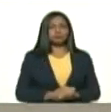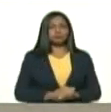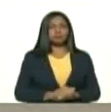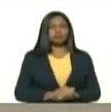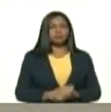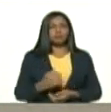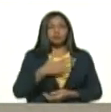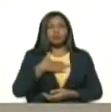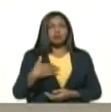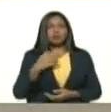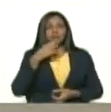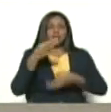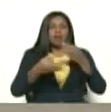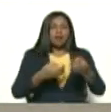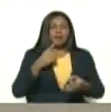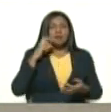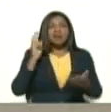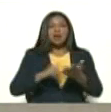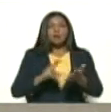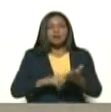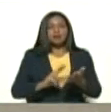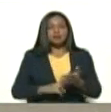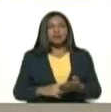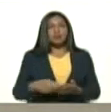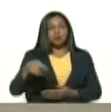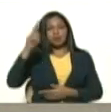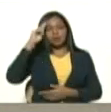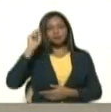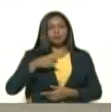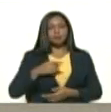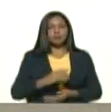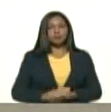Quiero hablar con la verdad, con la razón.